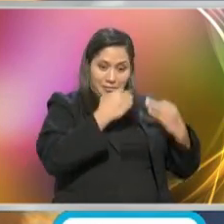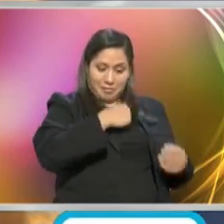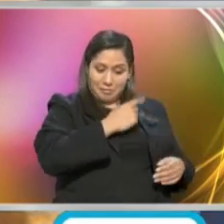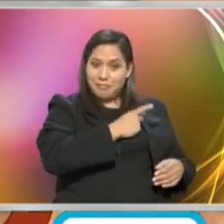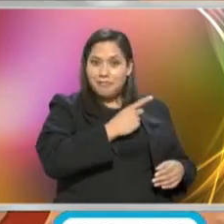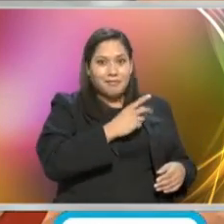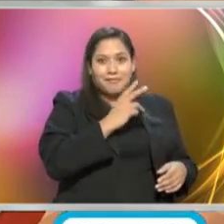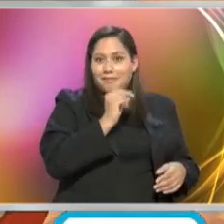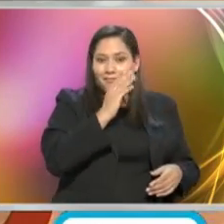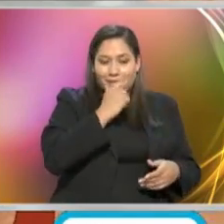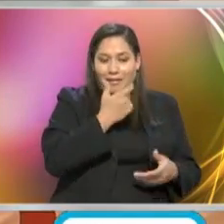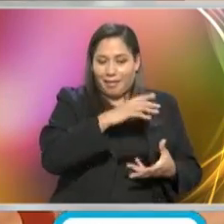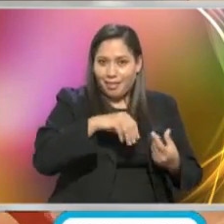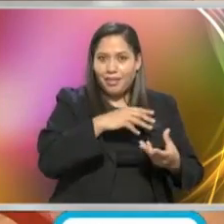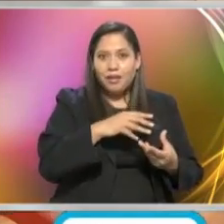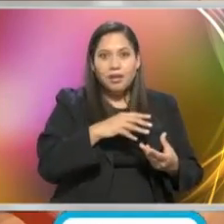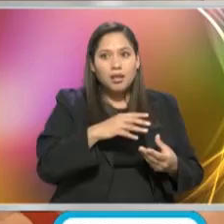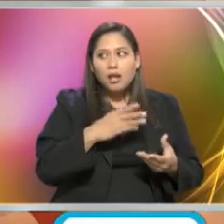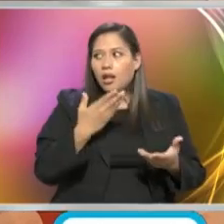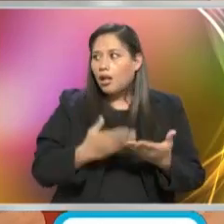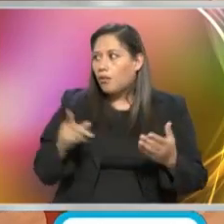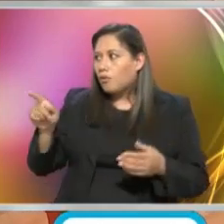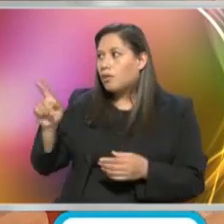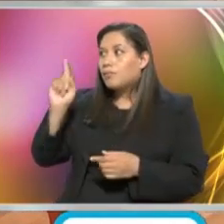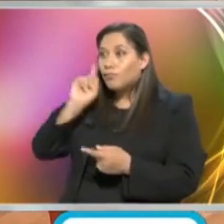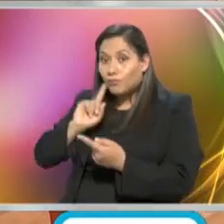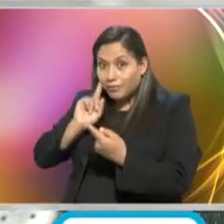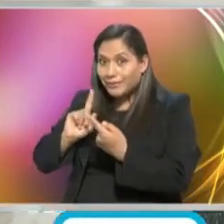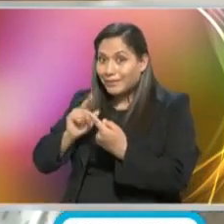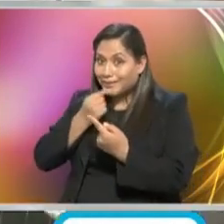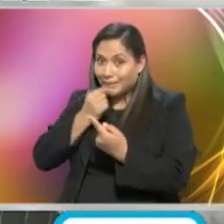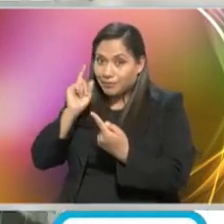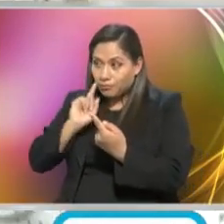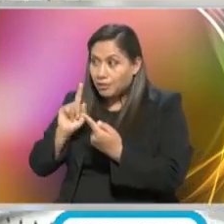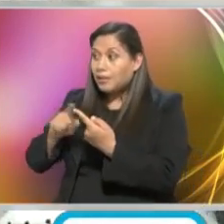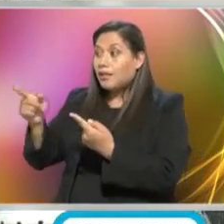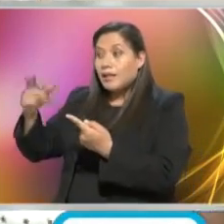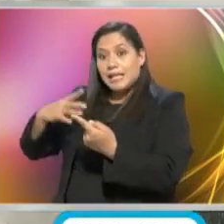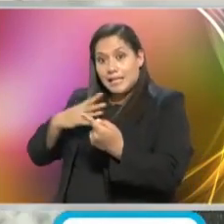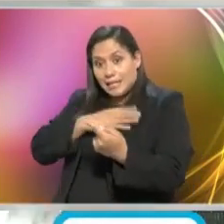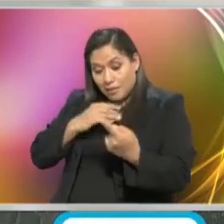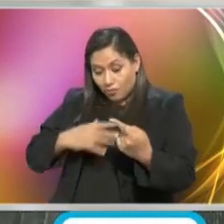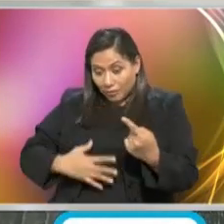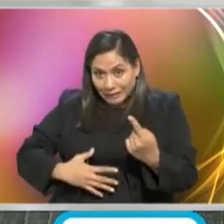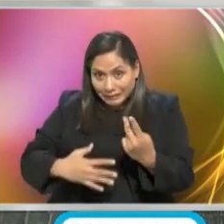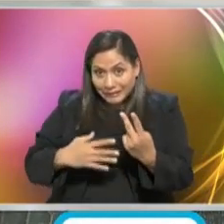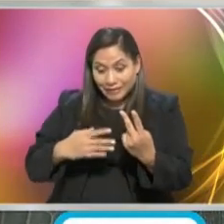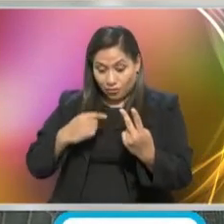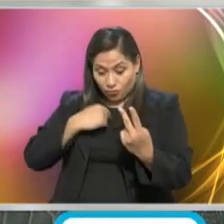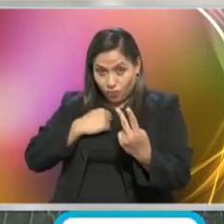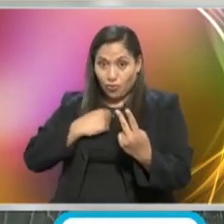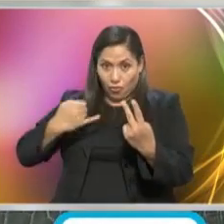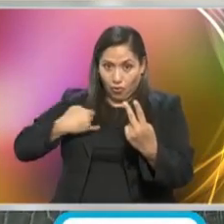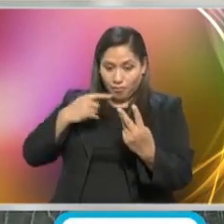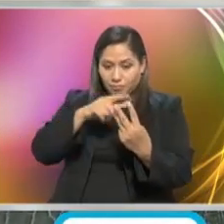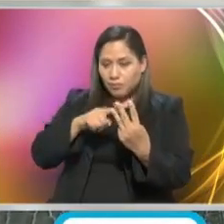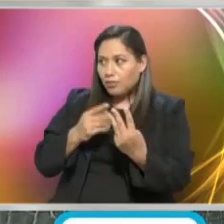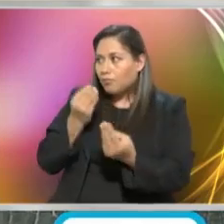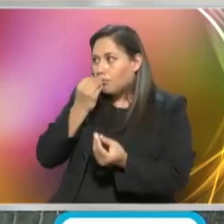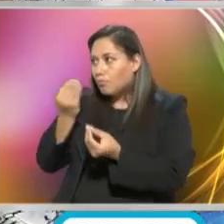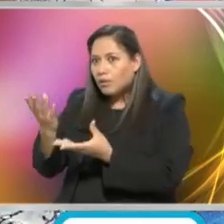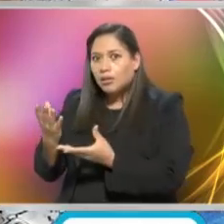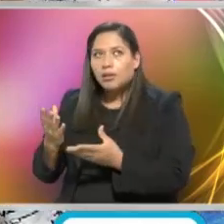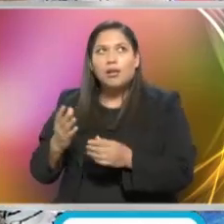económicamente. claro, ¿no? Ajá. Pues cuánto y más a una niña y a una criatura que viene en camino, ¿no? Claro, entonces puede